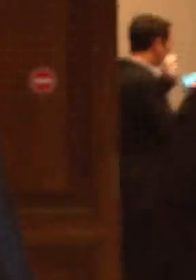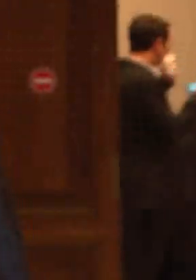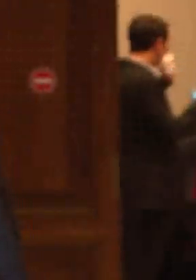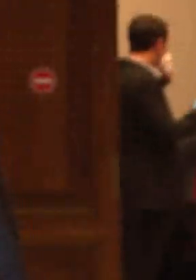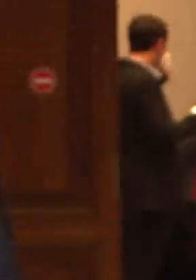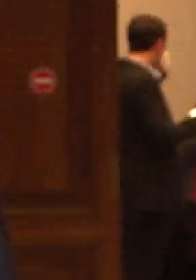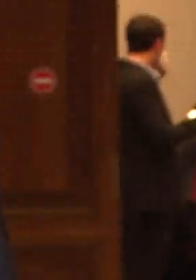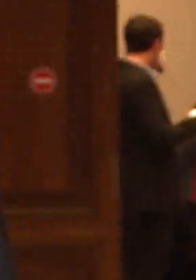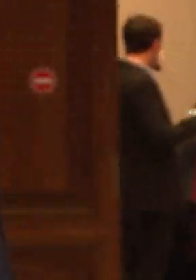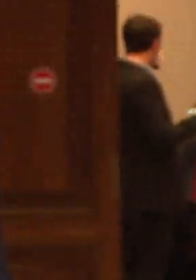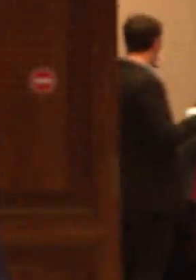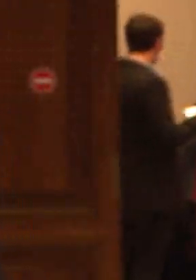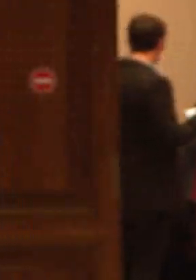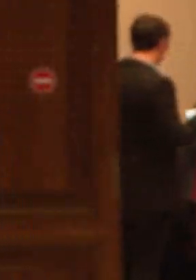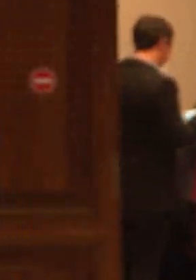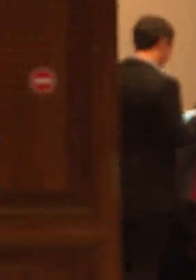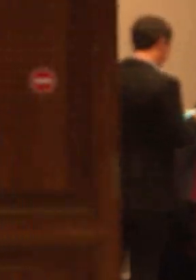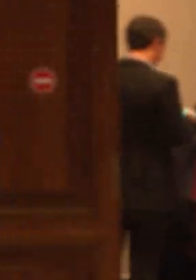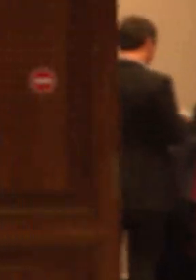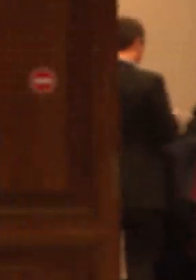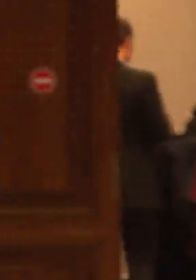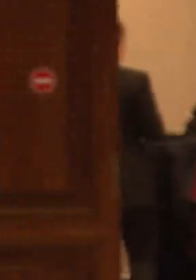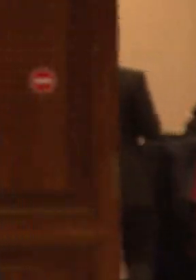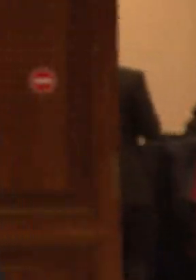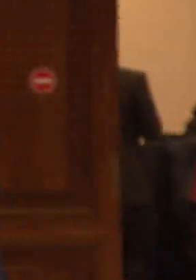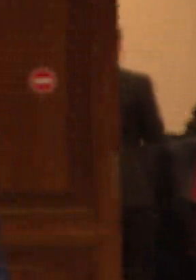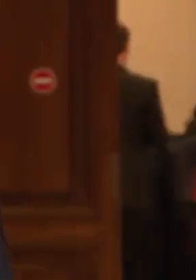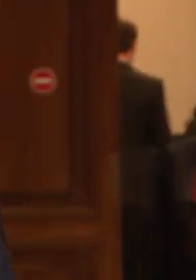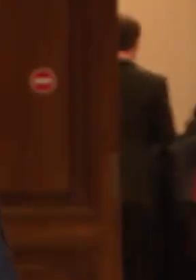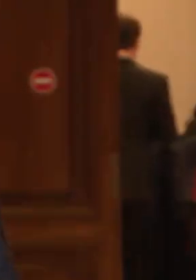abuso deshonestos, existe desde el año